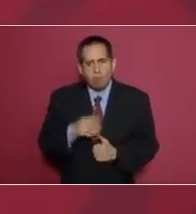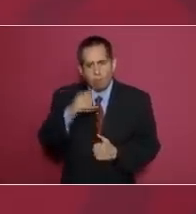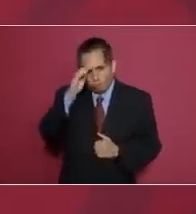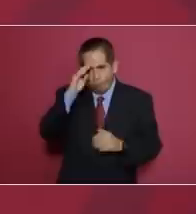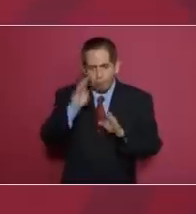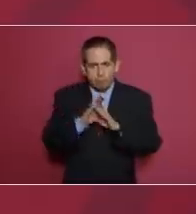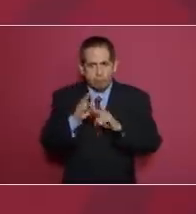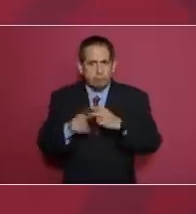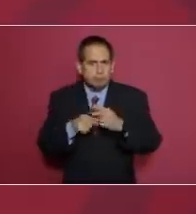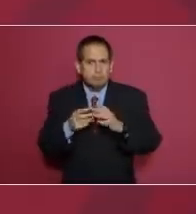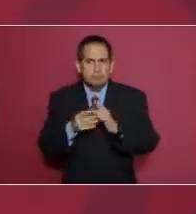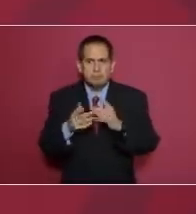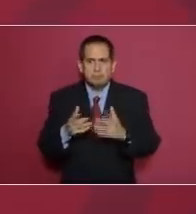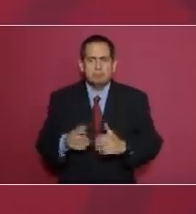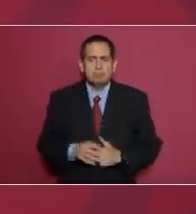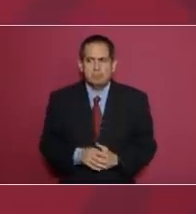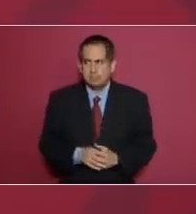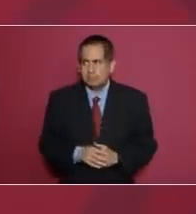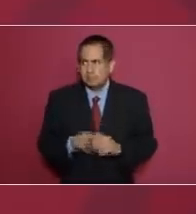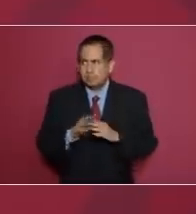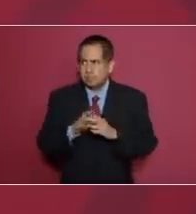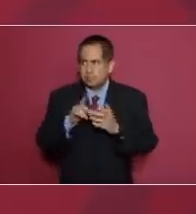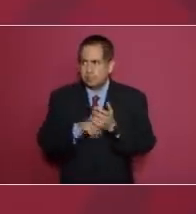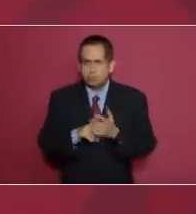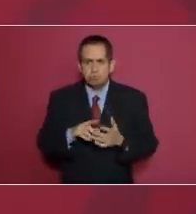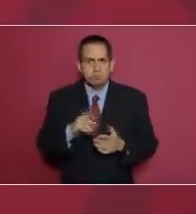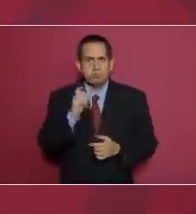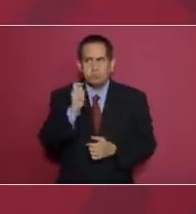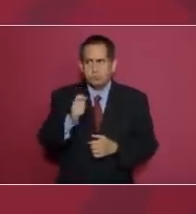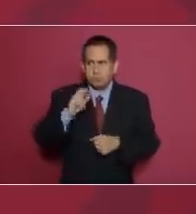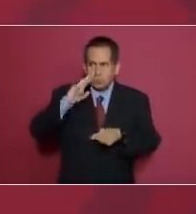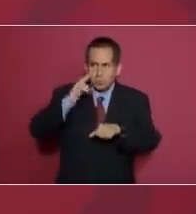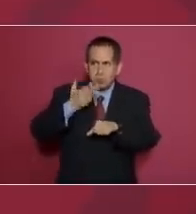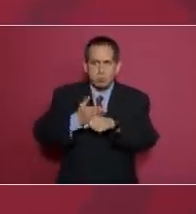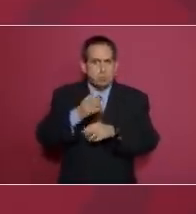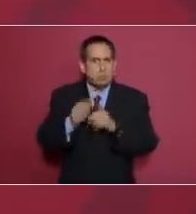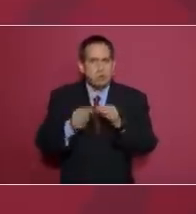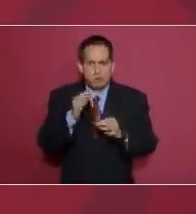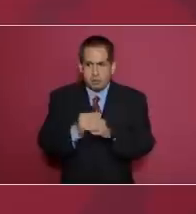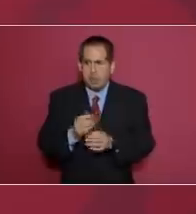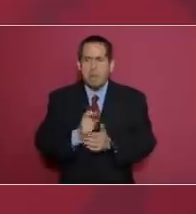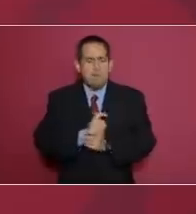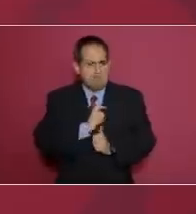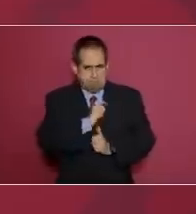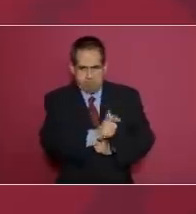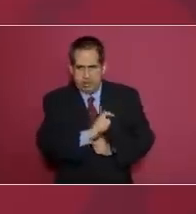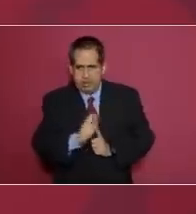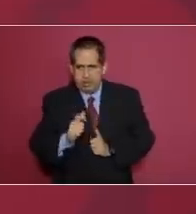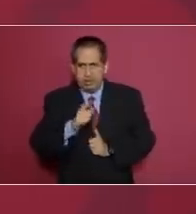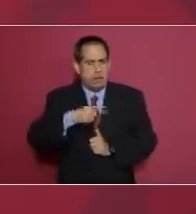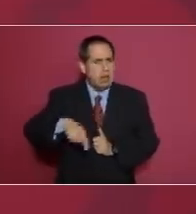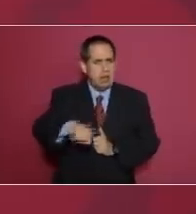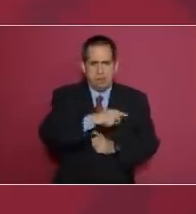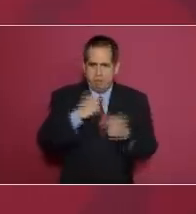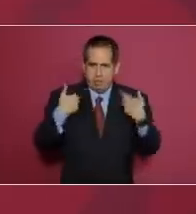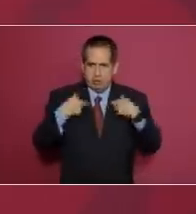vamos a que haya una responsabilidad de pagarle a los maestros y buscar